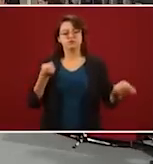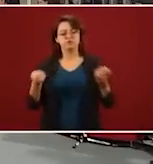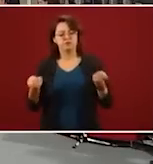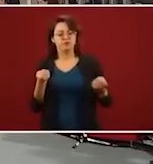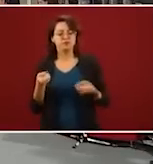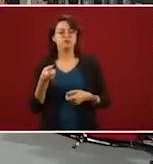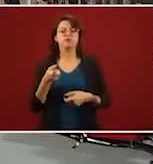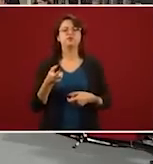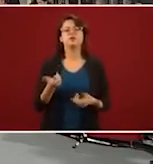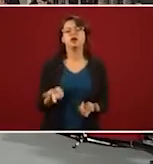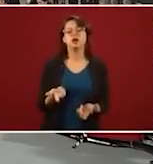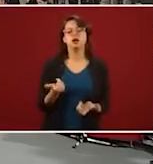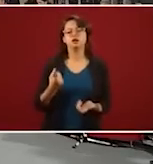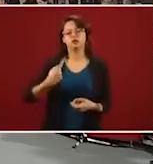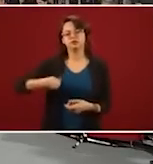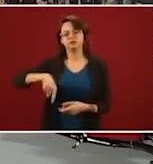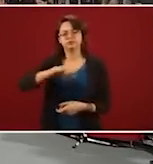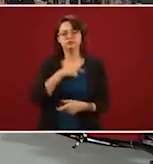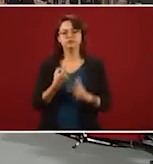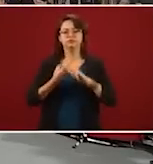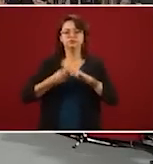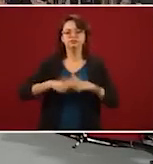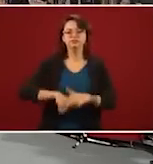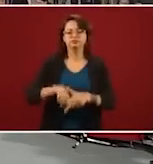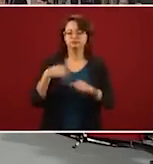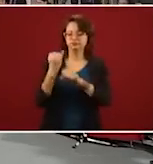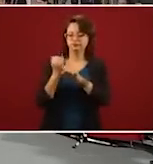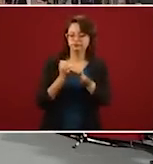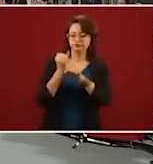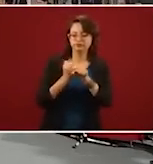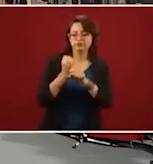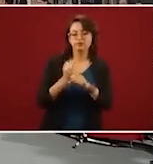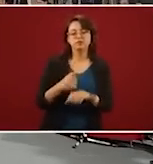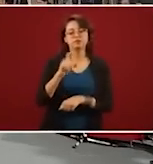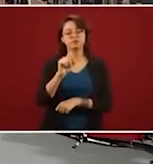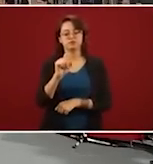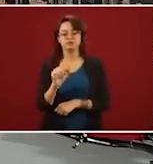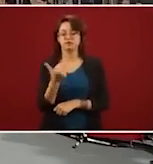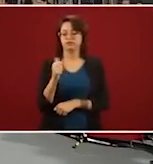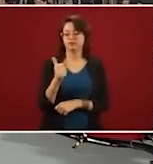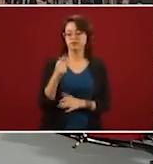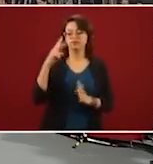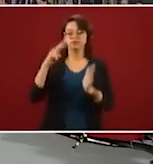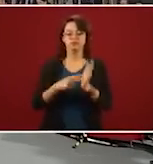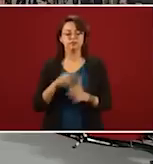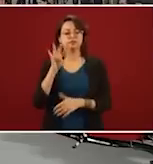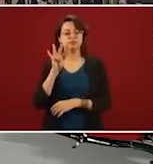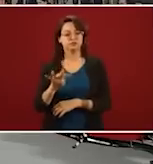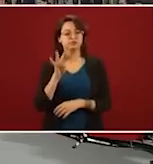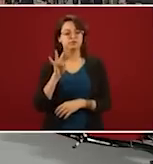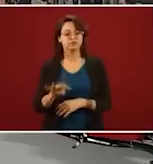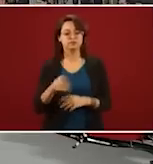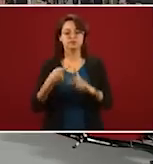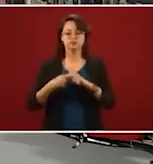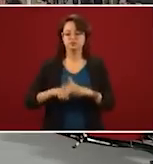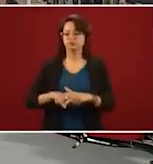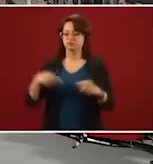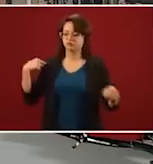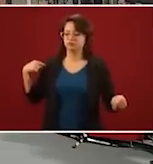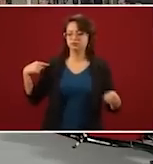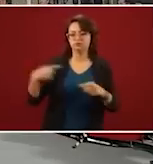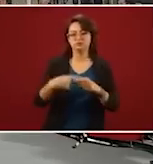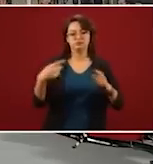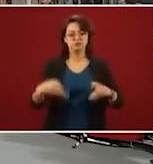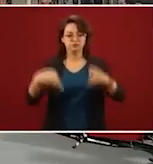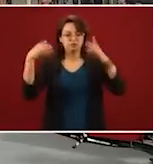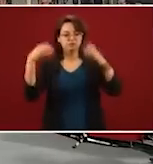un expediente de investigación, señor presidente, desde el 20 de agosto de 2019. Se centró